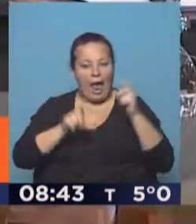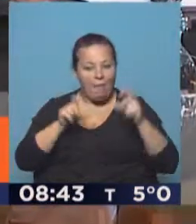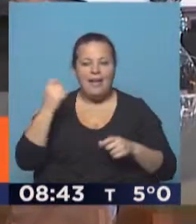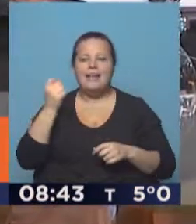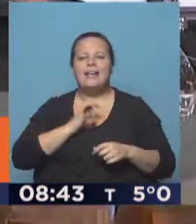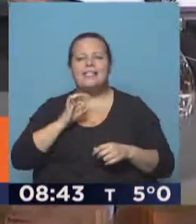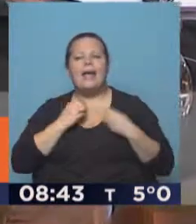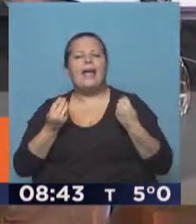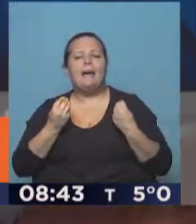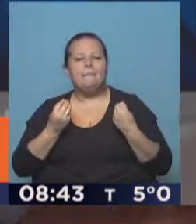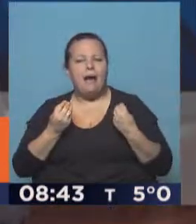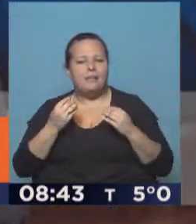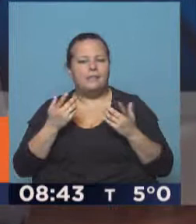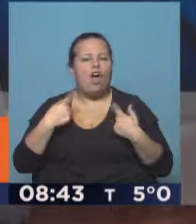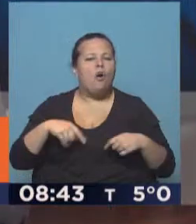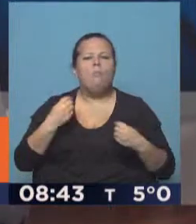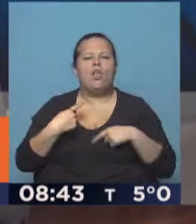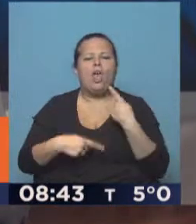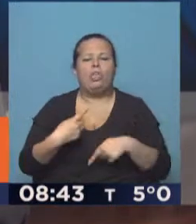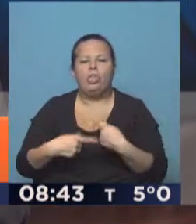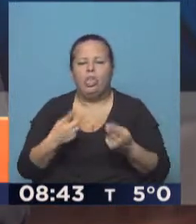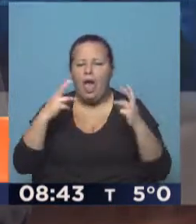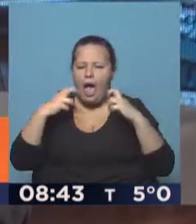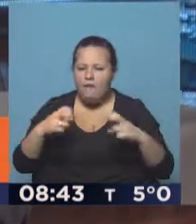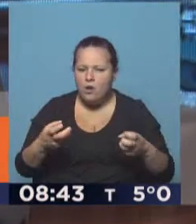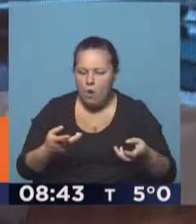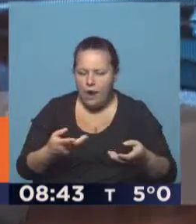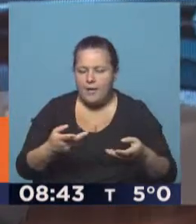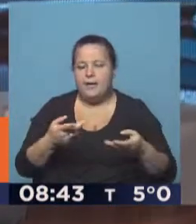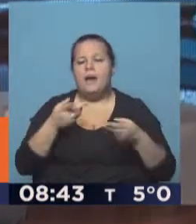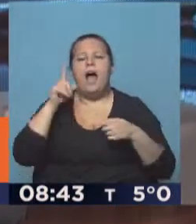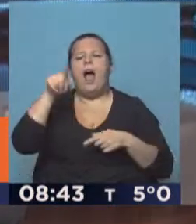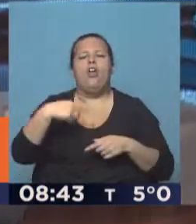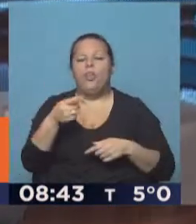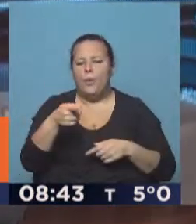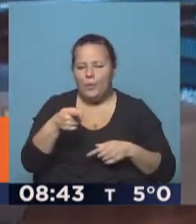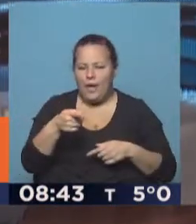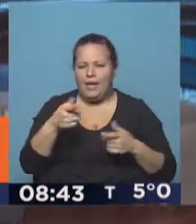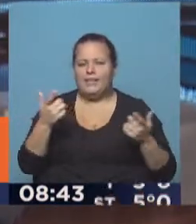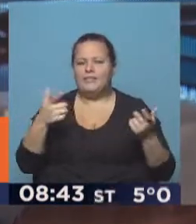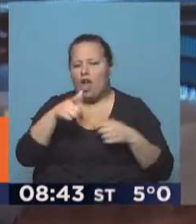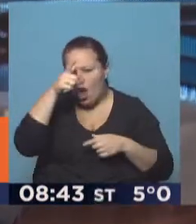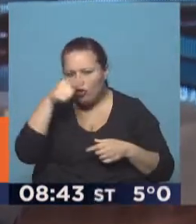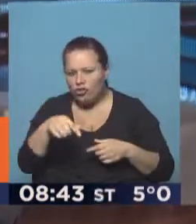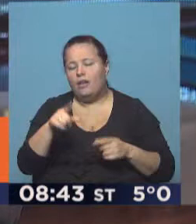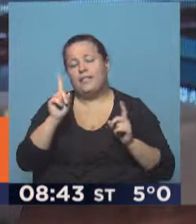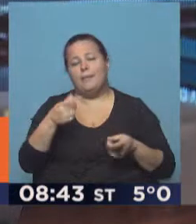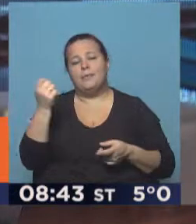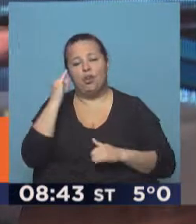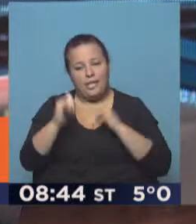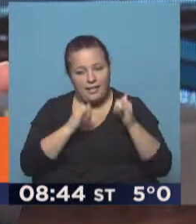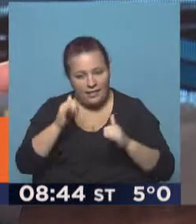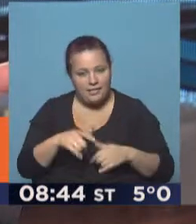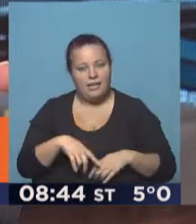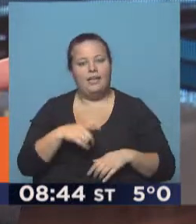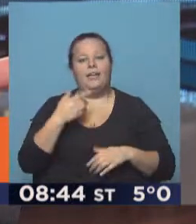quiere saber, bueno, ¿qué pasa con las cosas? ¿Por qué tardan tanto las causas? ¿Y a qué apunta esta auditoría? Que además, bueno decirlo,